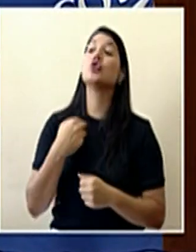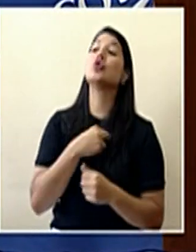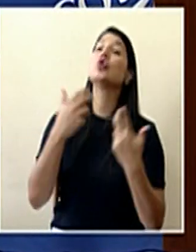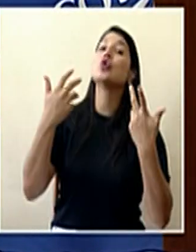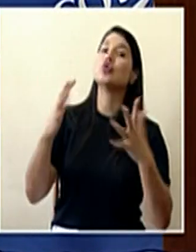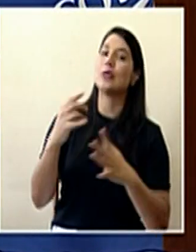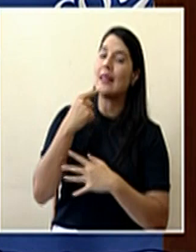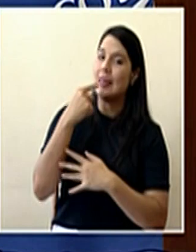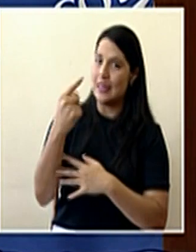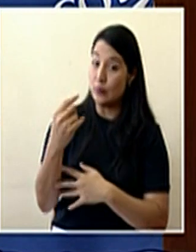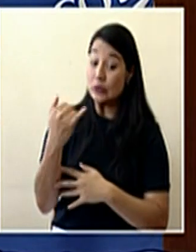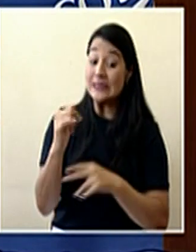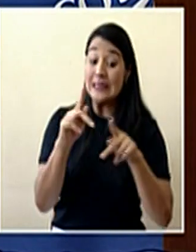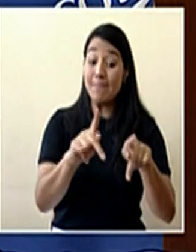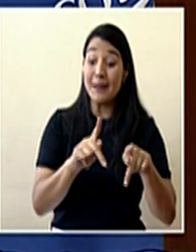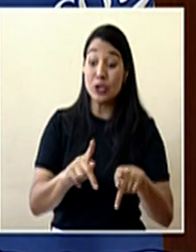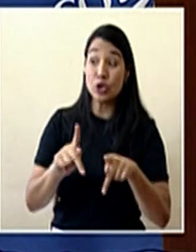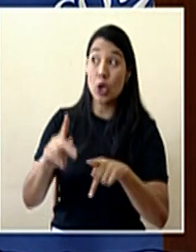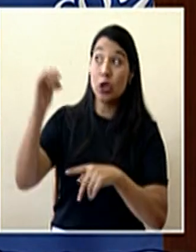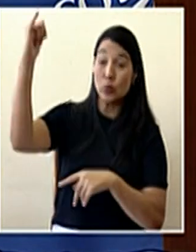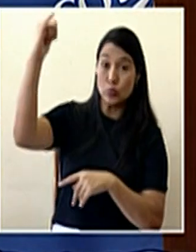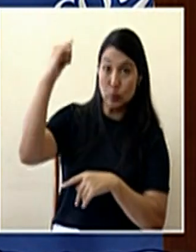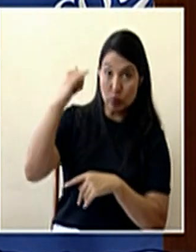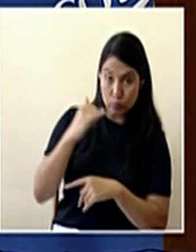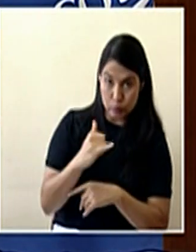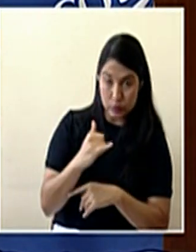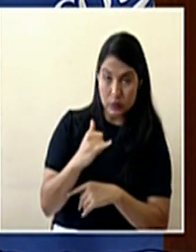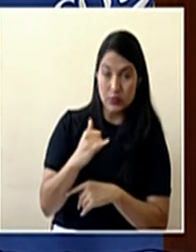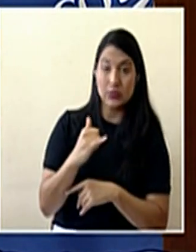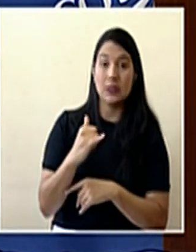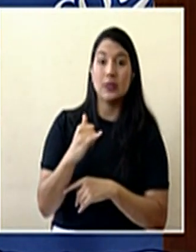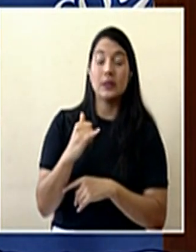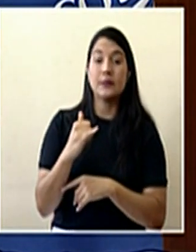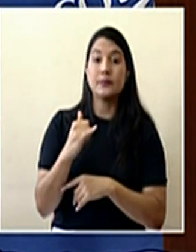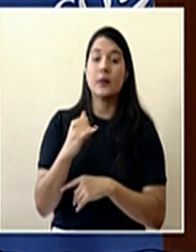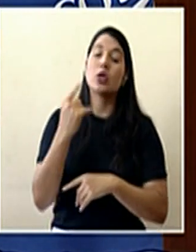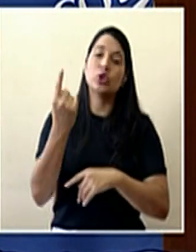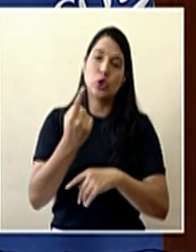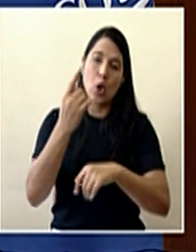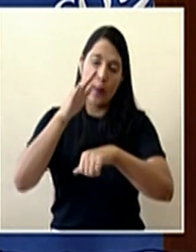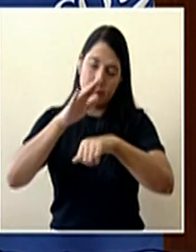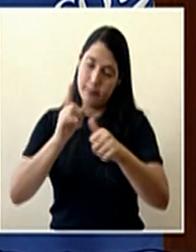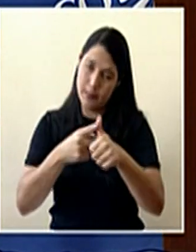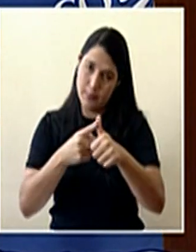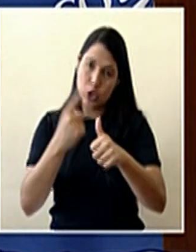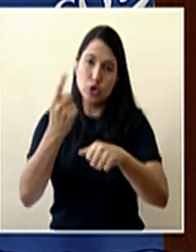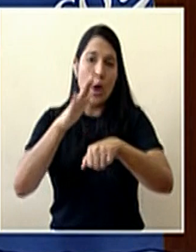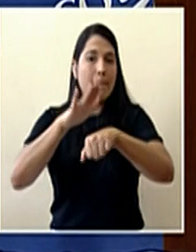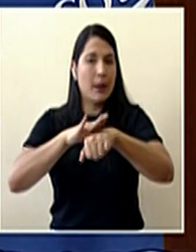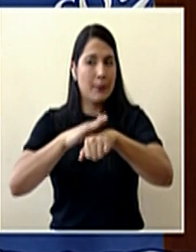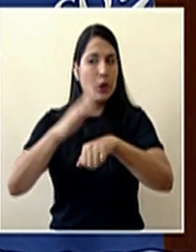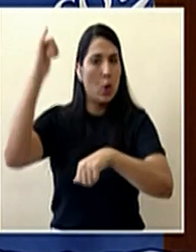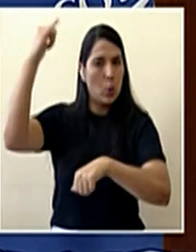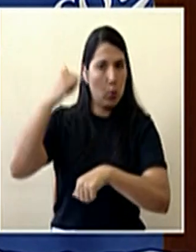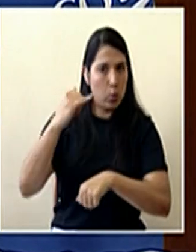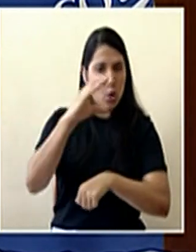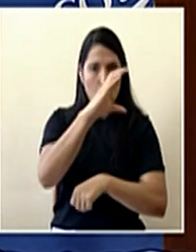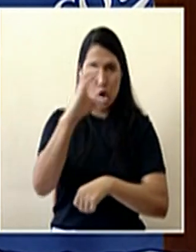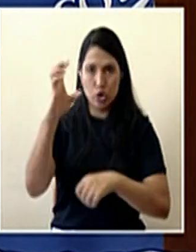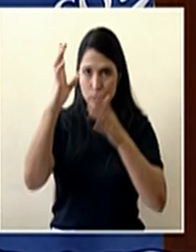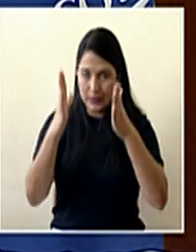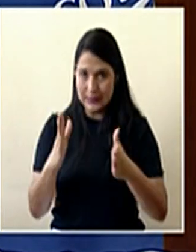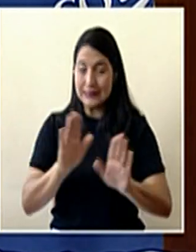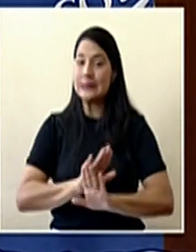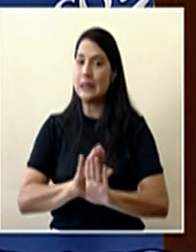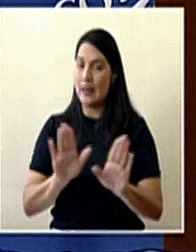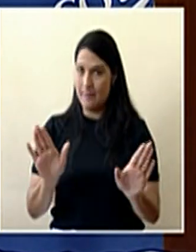que están regresando del país, primero, si solamente se está autorizando el ingreso de personas nacionales